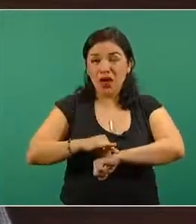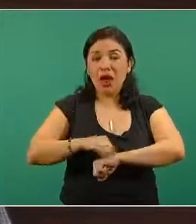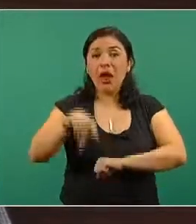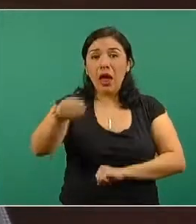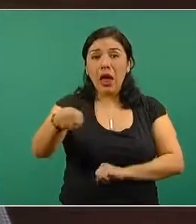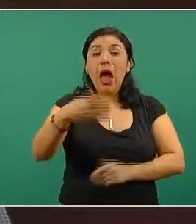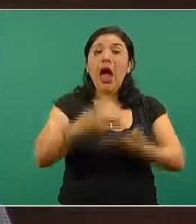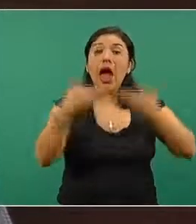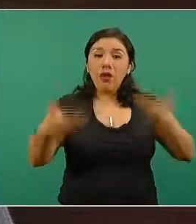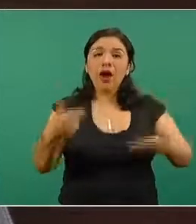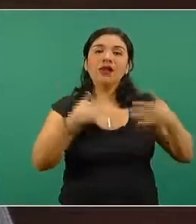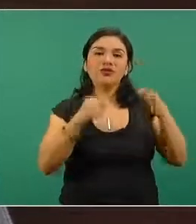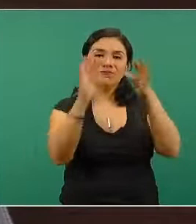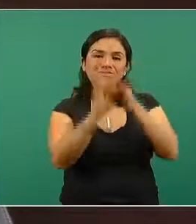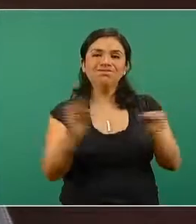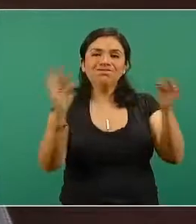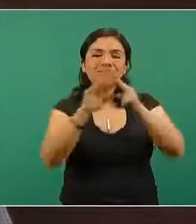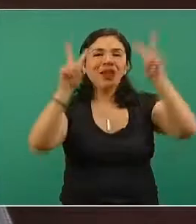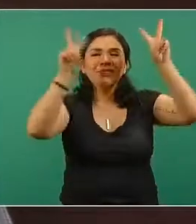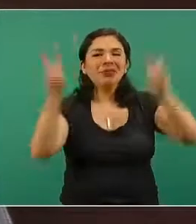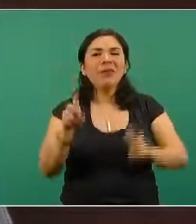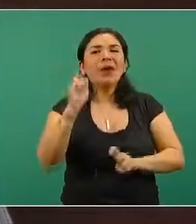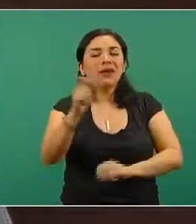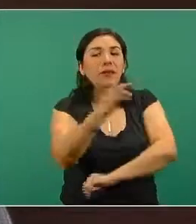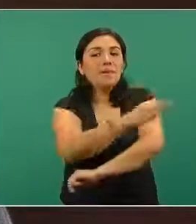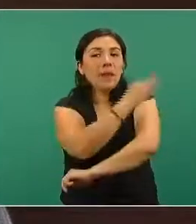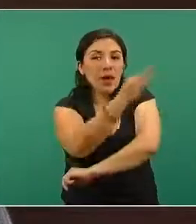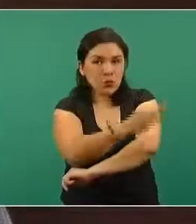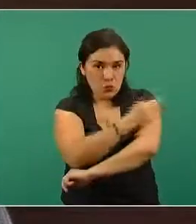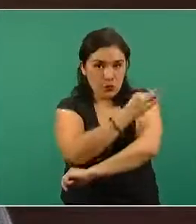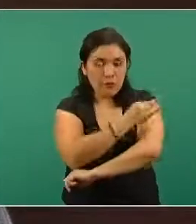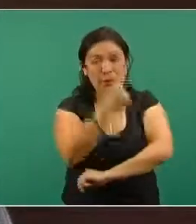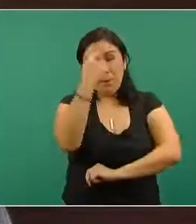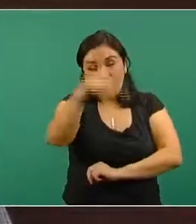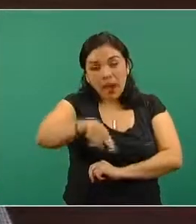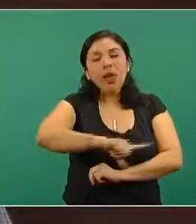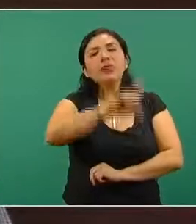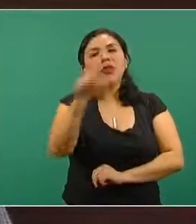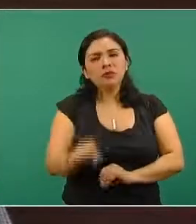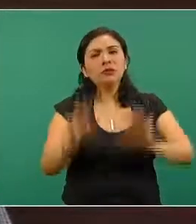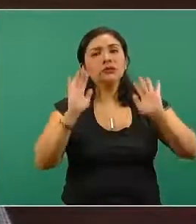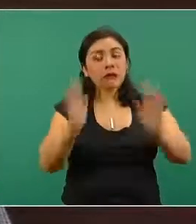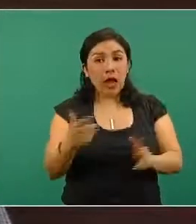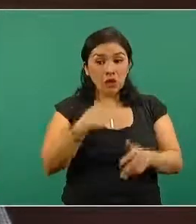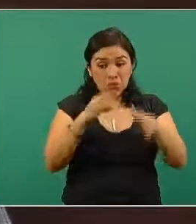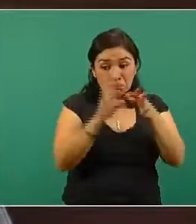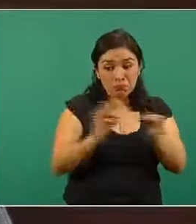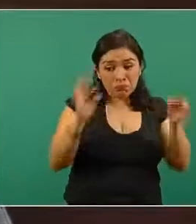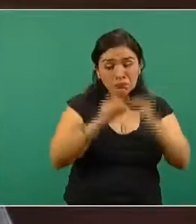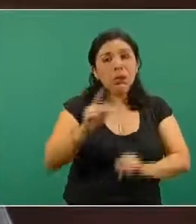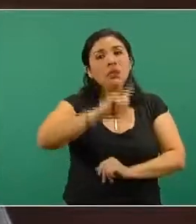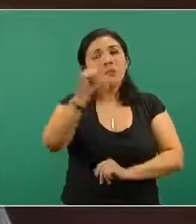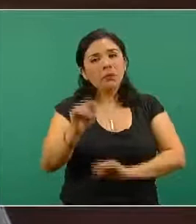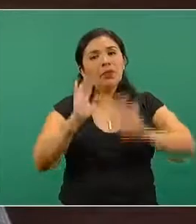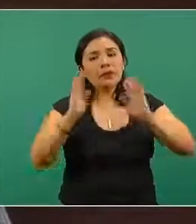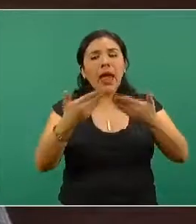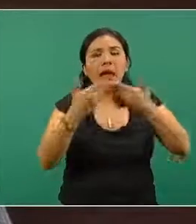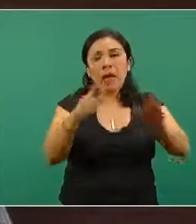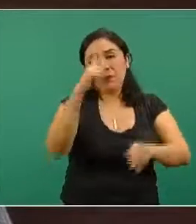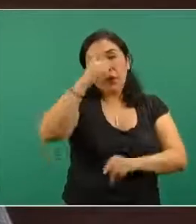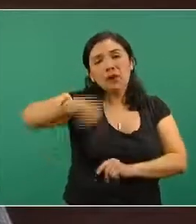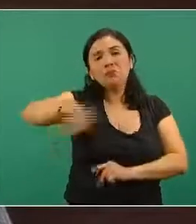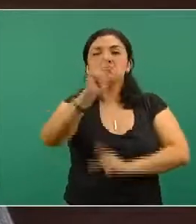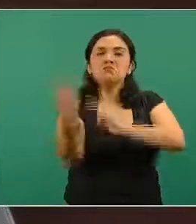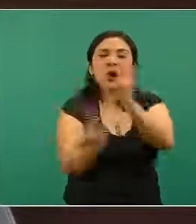les presentaré el componente de vacunación, para después de este componente poder abrir a preguntas